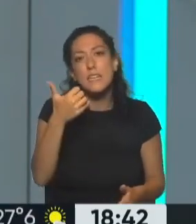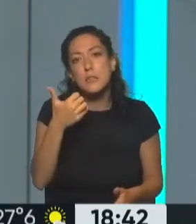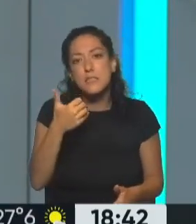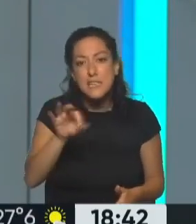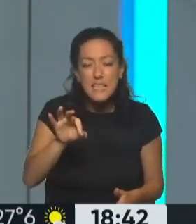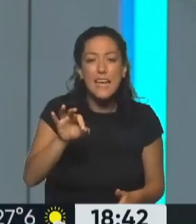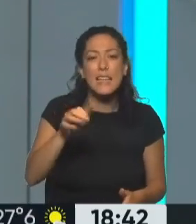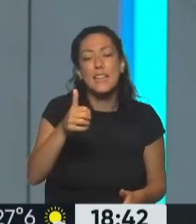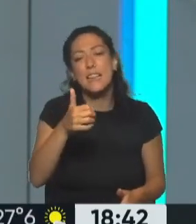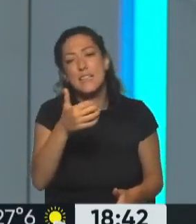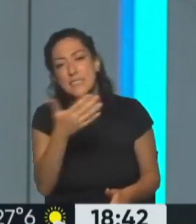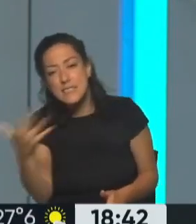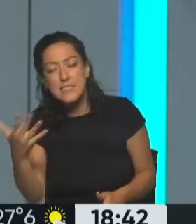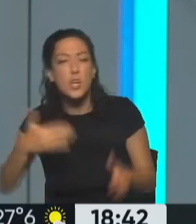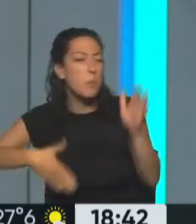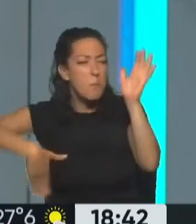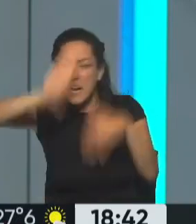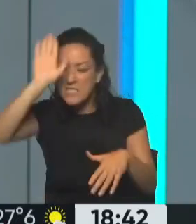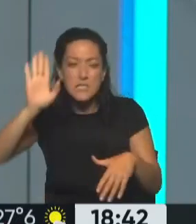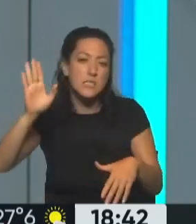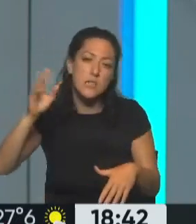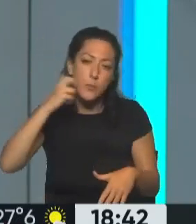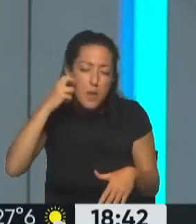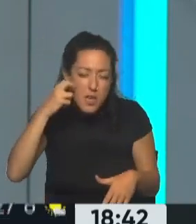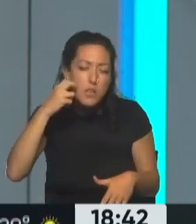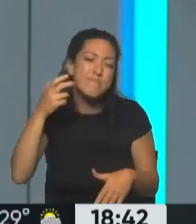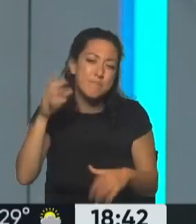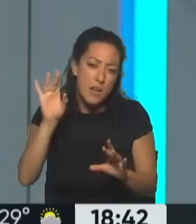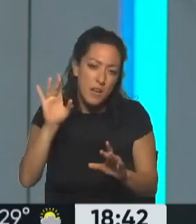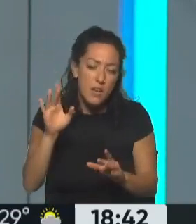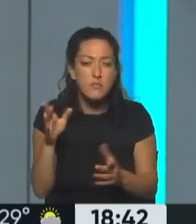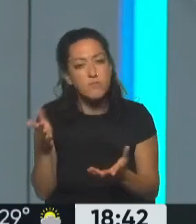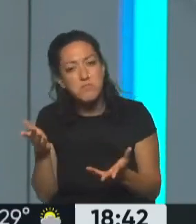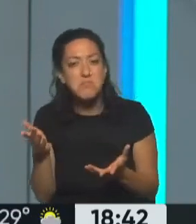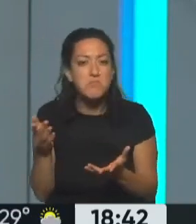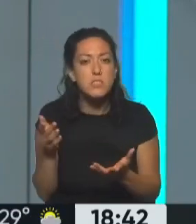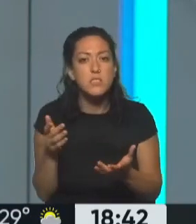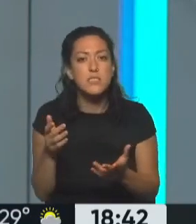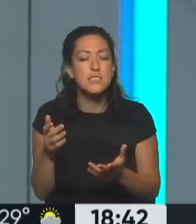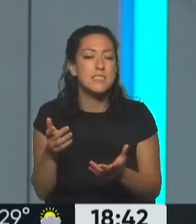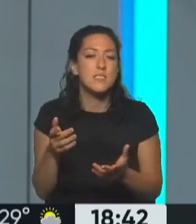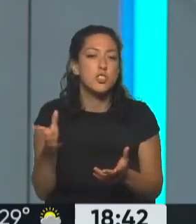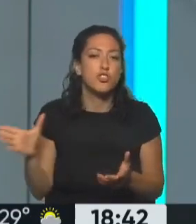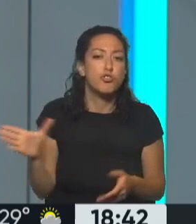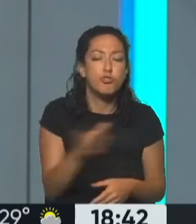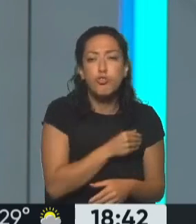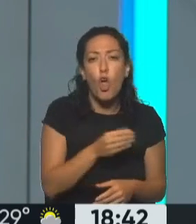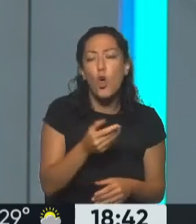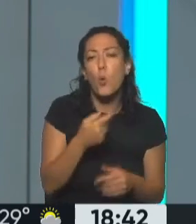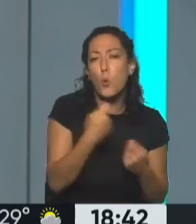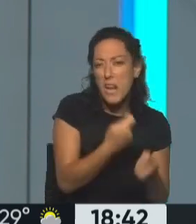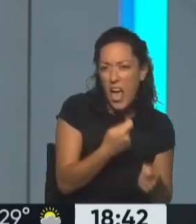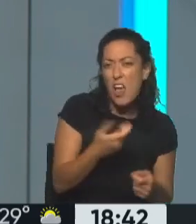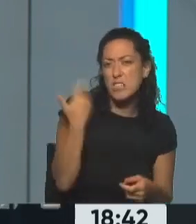forma 100% online, en cualquier horario, desde cualquier lugar, a través de su aplicación móvil Superbill Jubilados. Para realizar